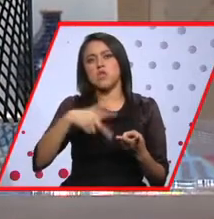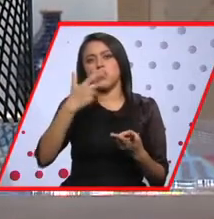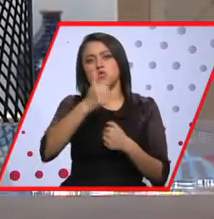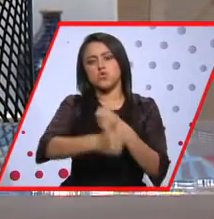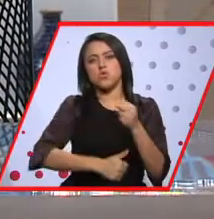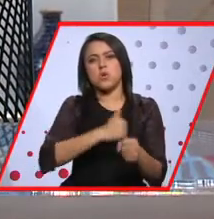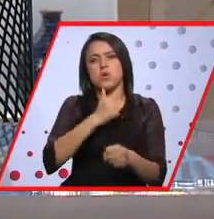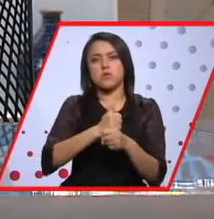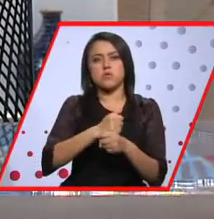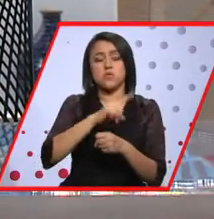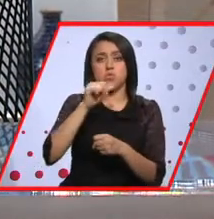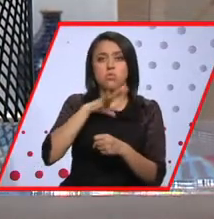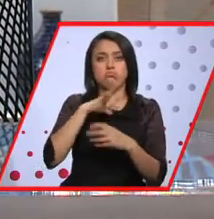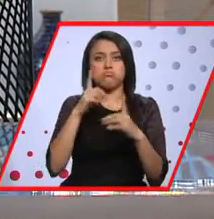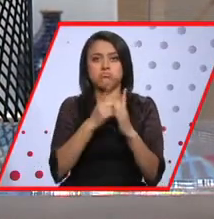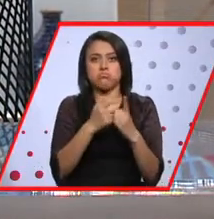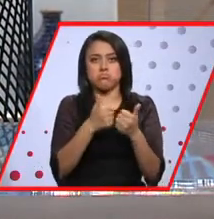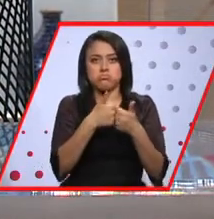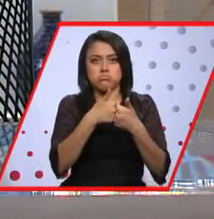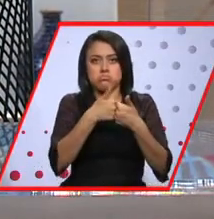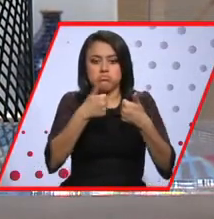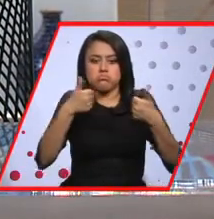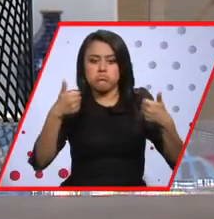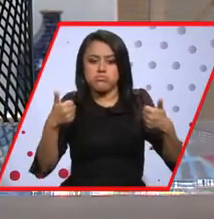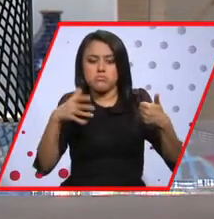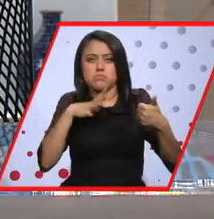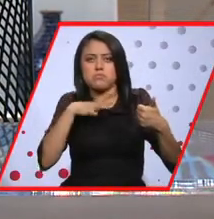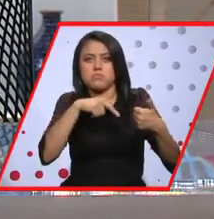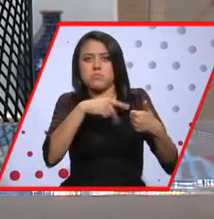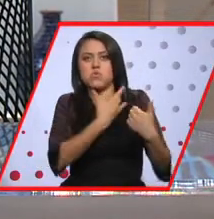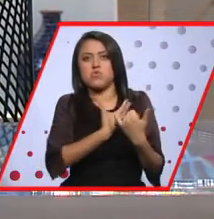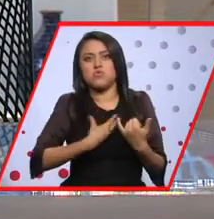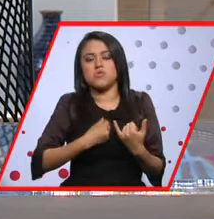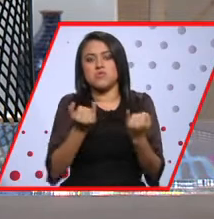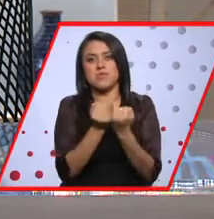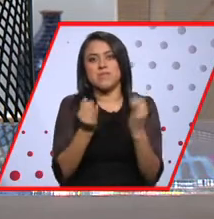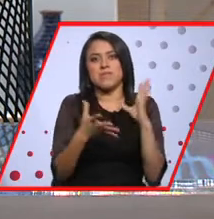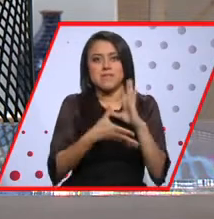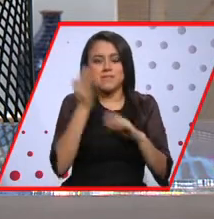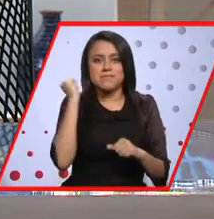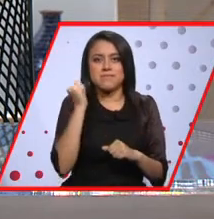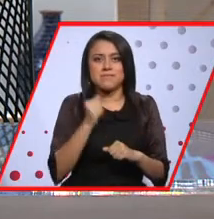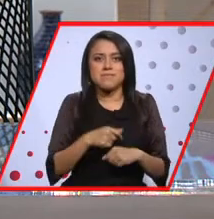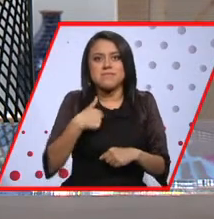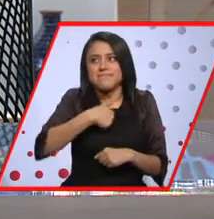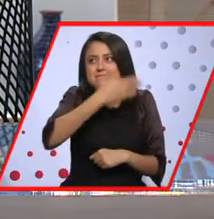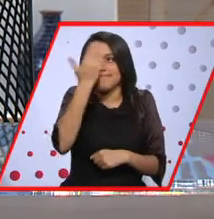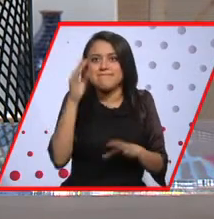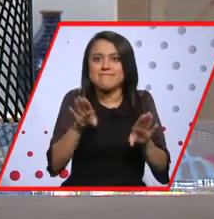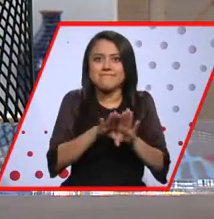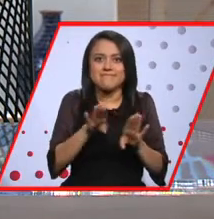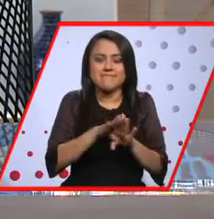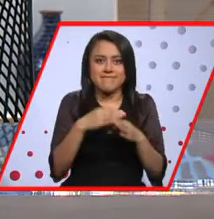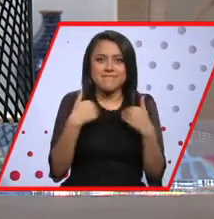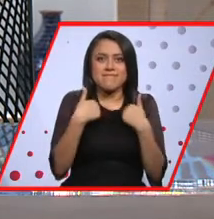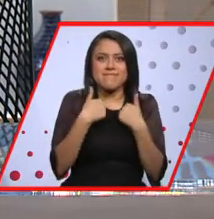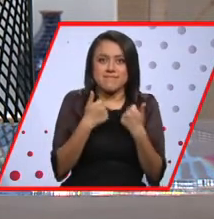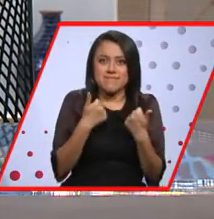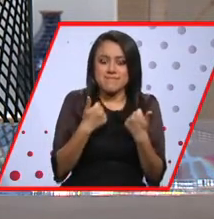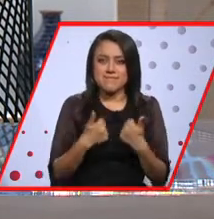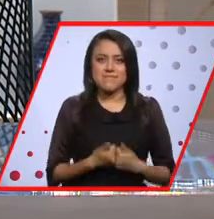de la separación de la pareja desaparecen los niños. Tiene explicación, ¿verdad?